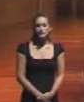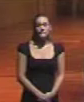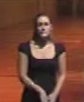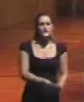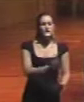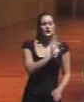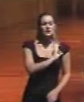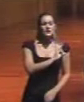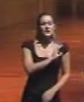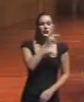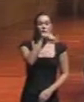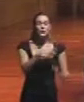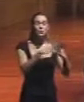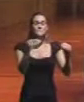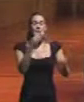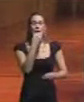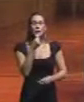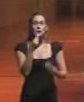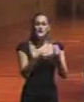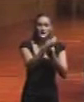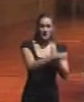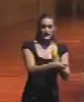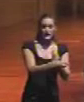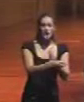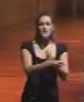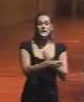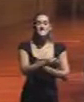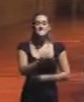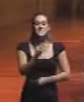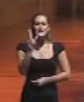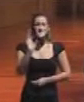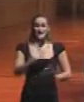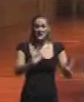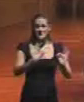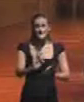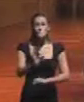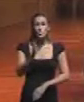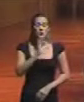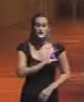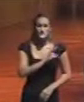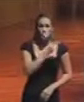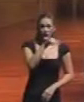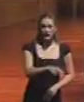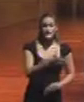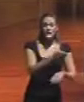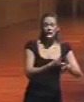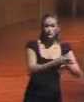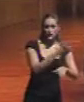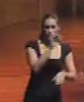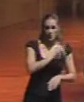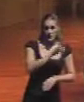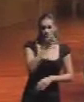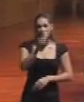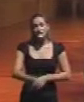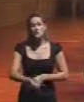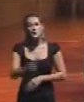Señor Rector Magnífico de la Universidad de Las Palmas de Gran Canaria, excelentísimo señor Presidente del Gobierno de Canarias, excelentísima señora Consejera